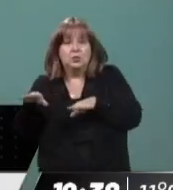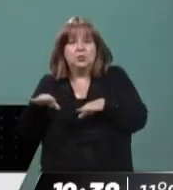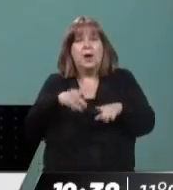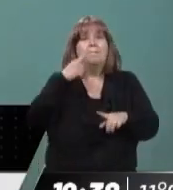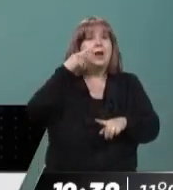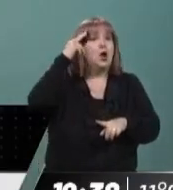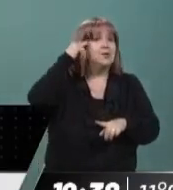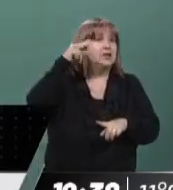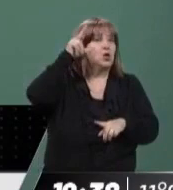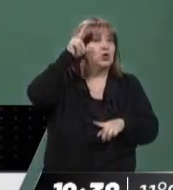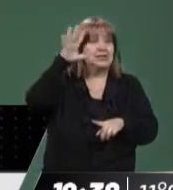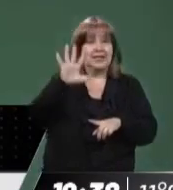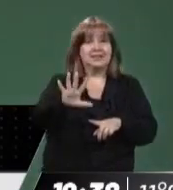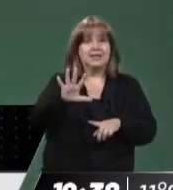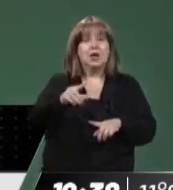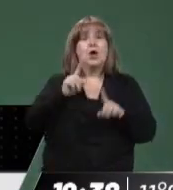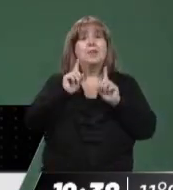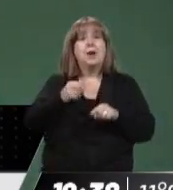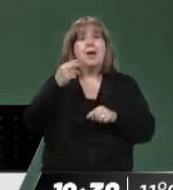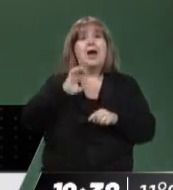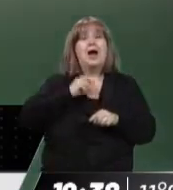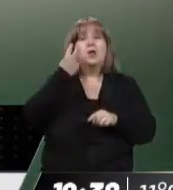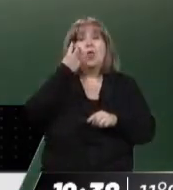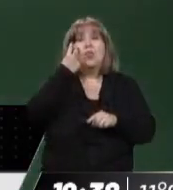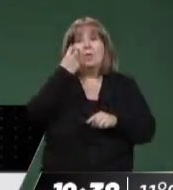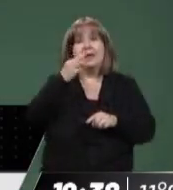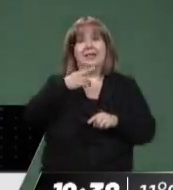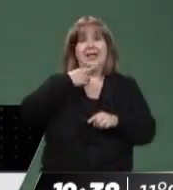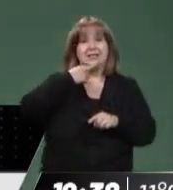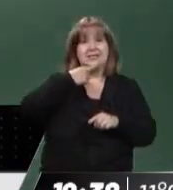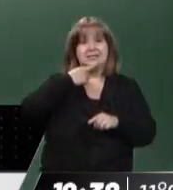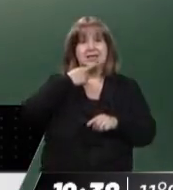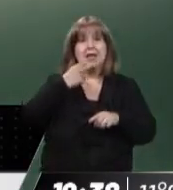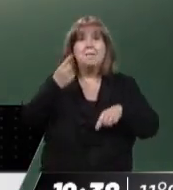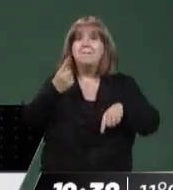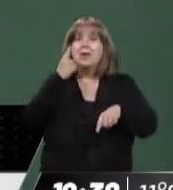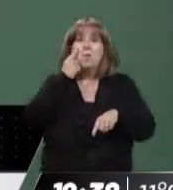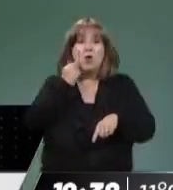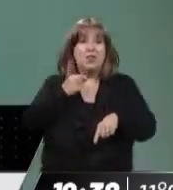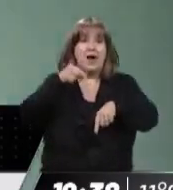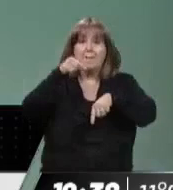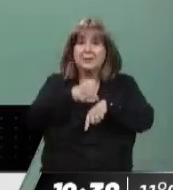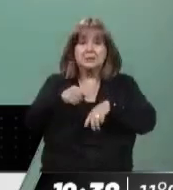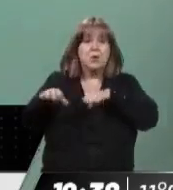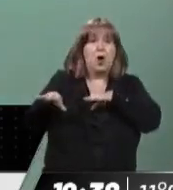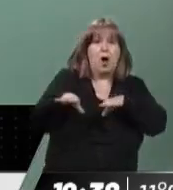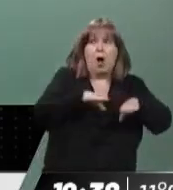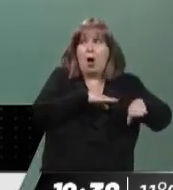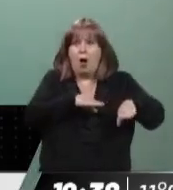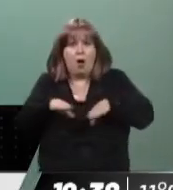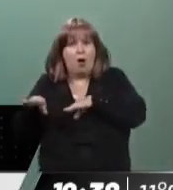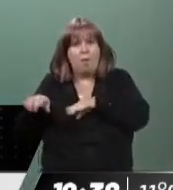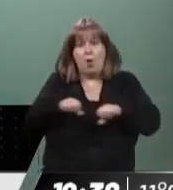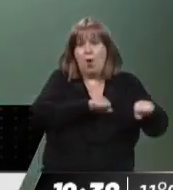ocurrían en 1985 y en el año 2017 hace 5 años en la misma jornada otro terremoto de